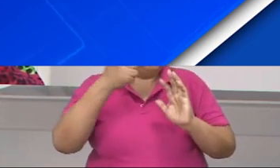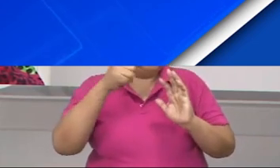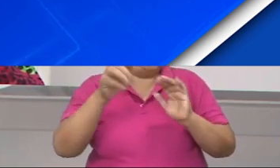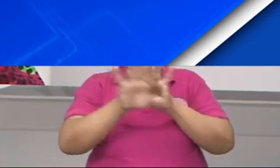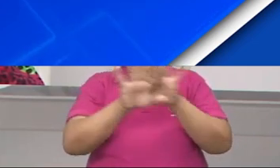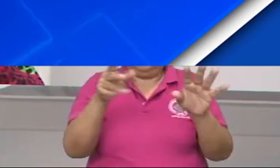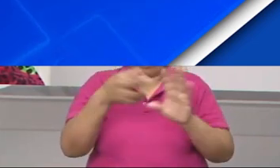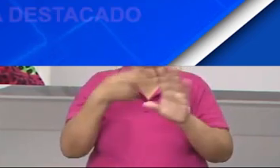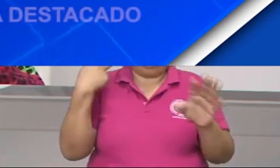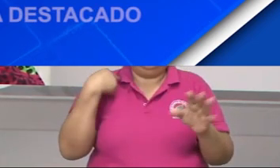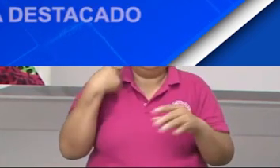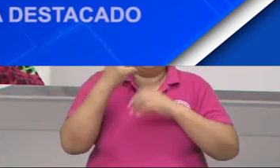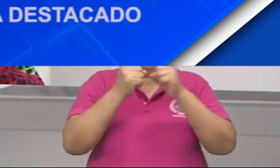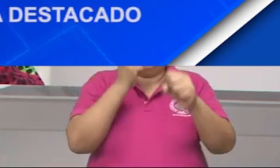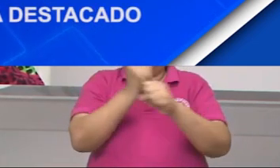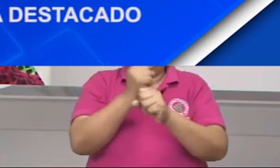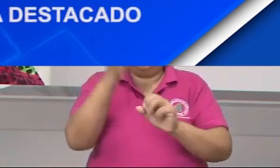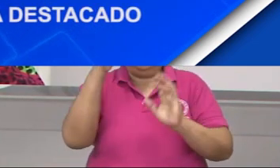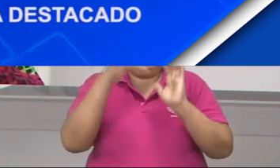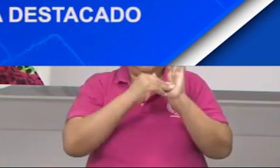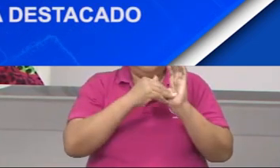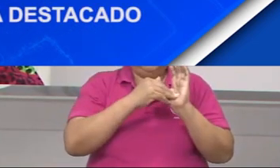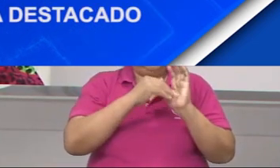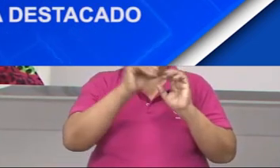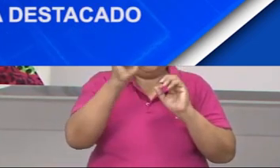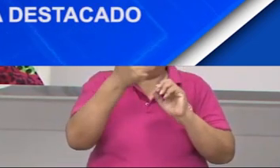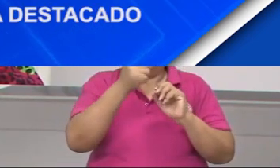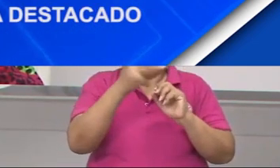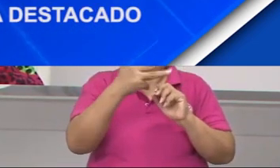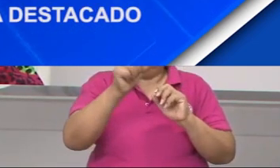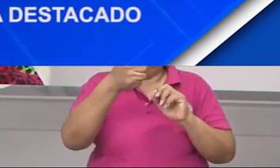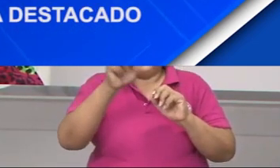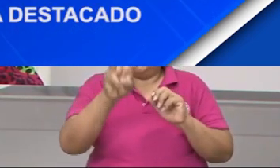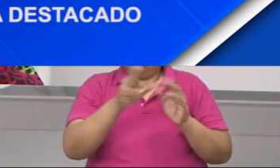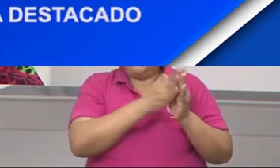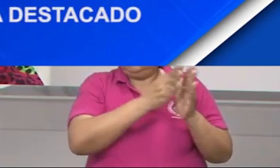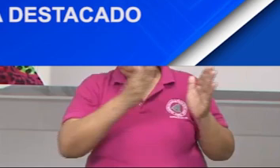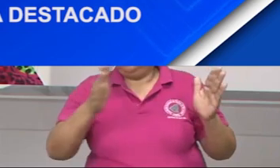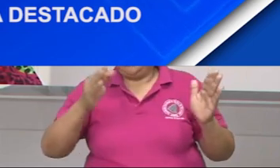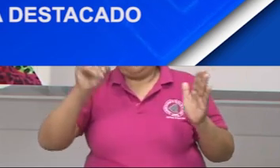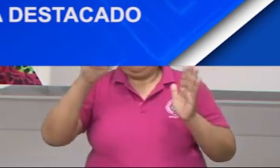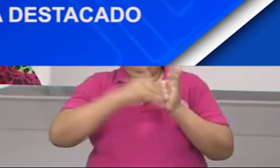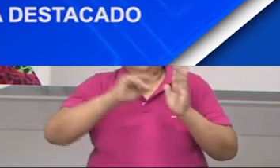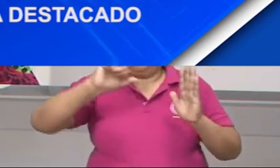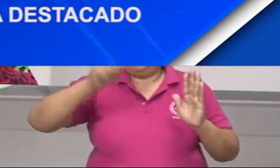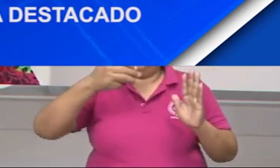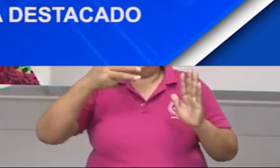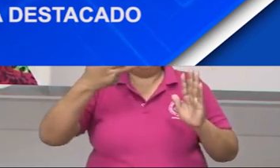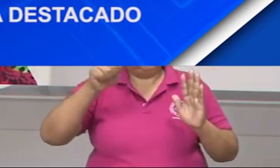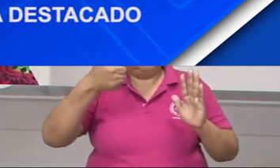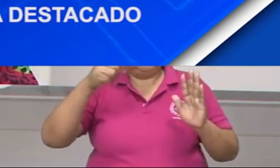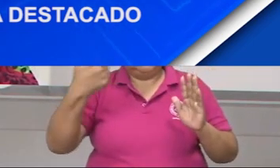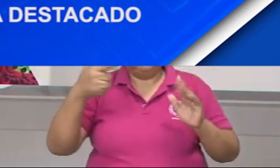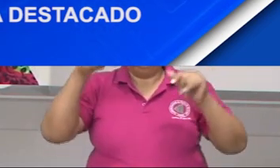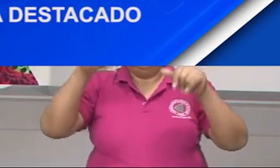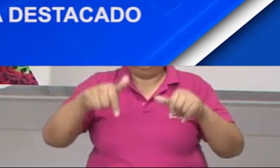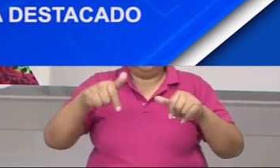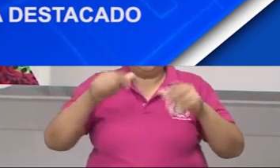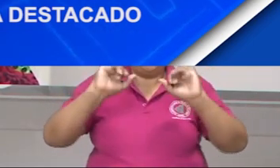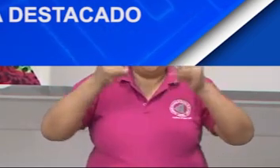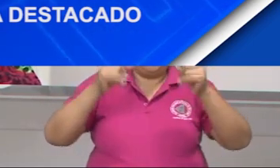1977. Desde el año 1963 hasta 1967 jugó para la